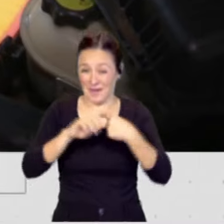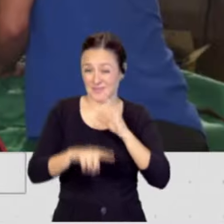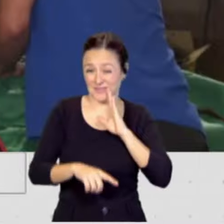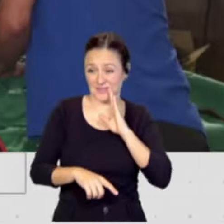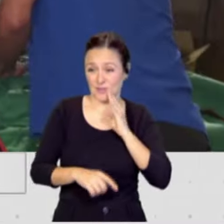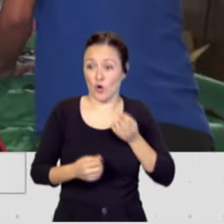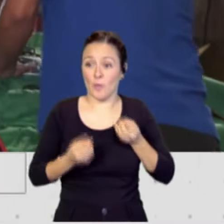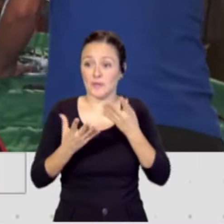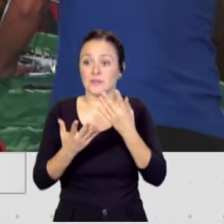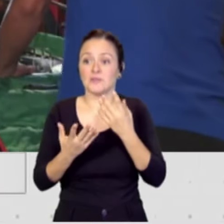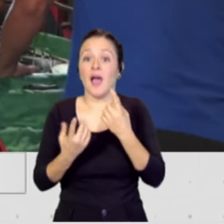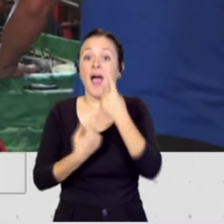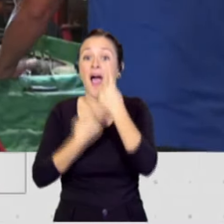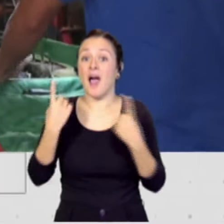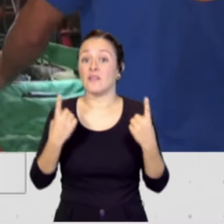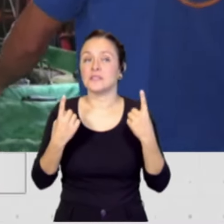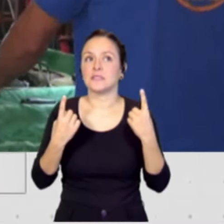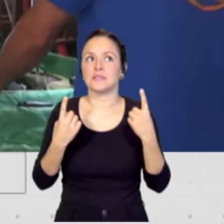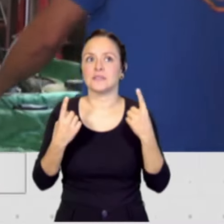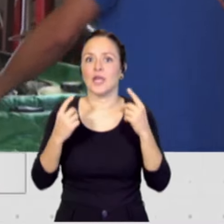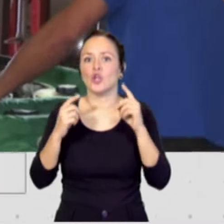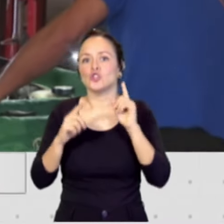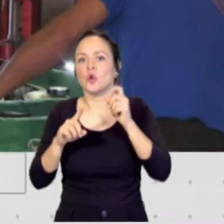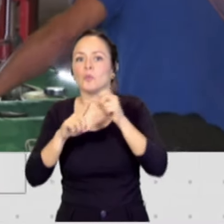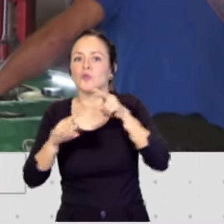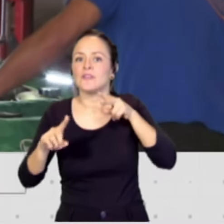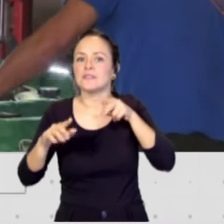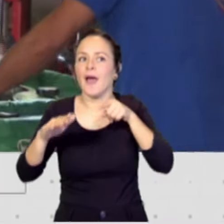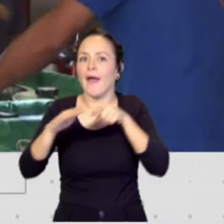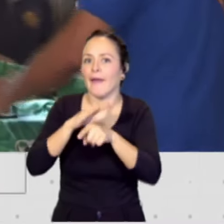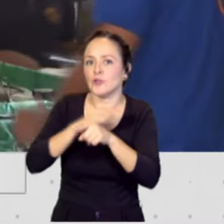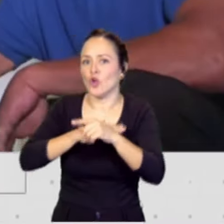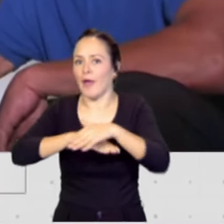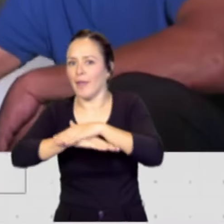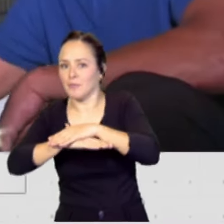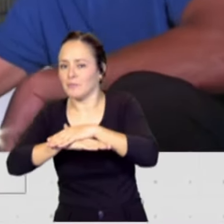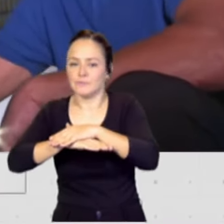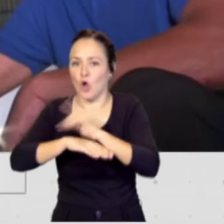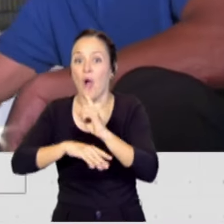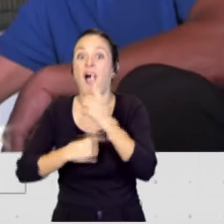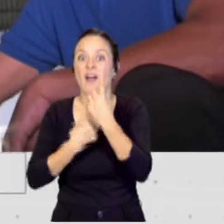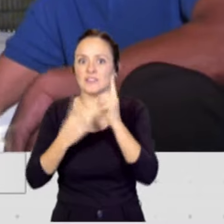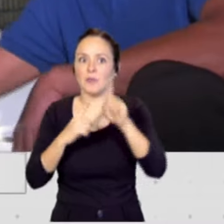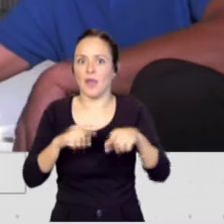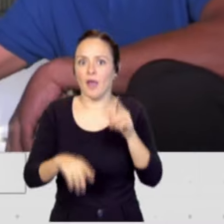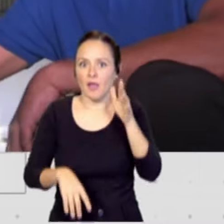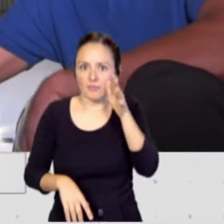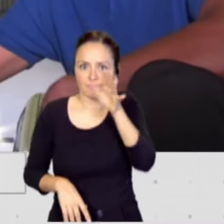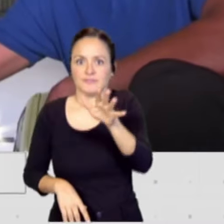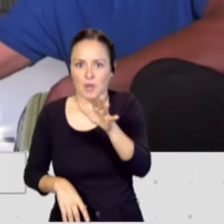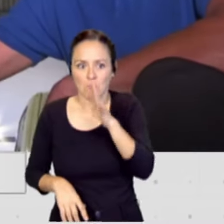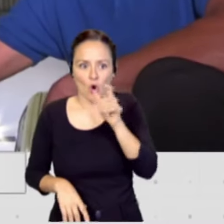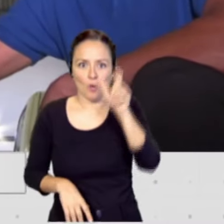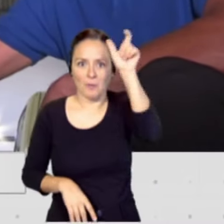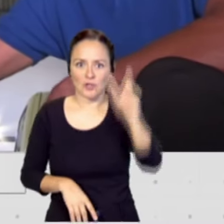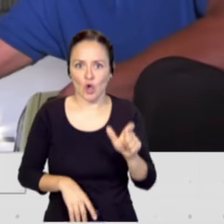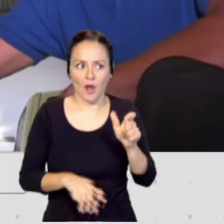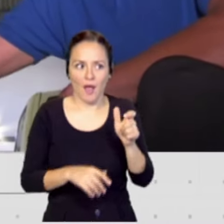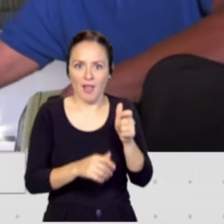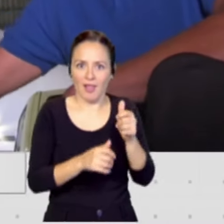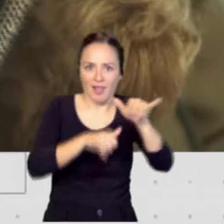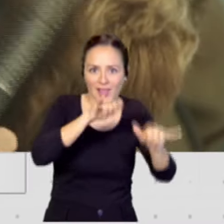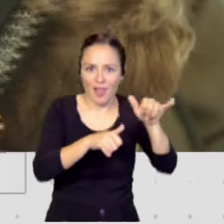veces no solo son infracciones administrativas sino también son conductas directivas no como la trata de seres humanos o la explotación laboral en este caso la